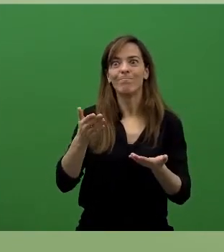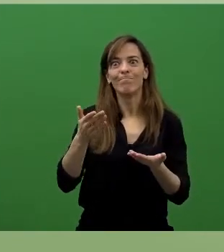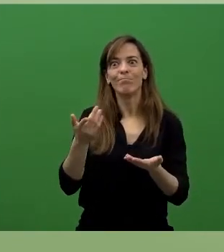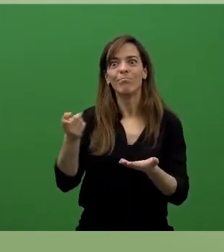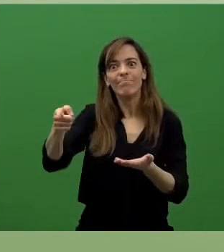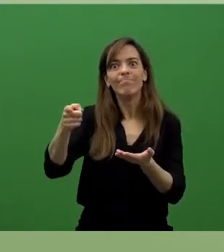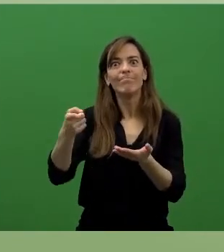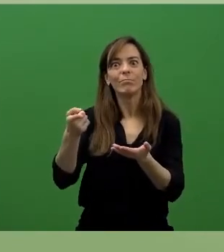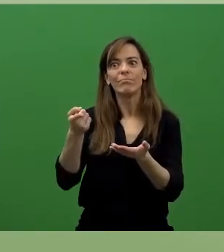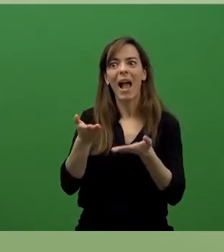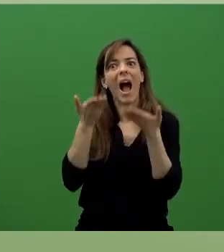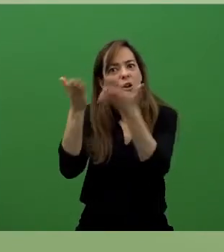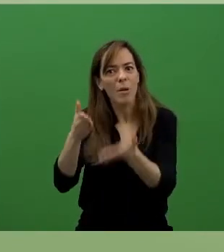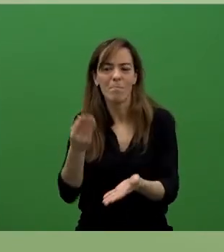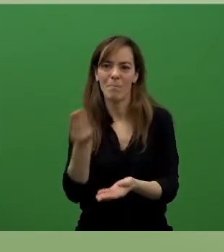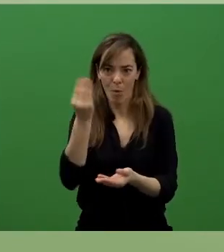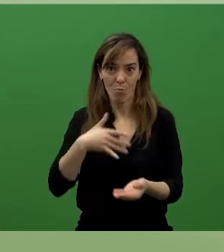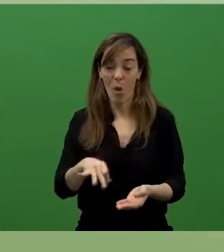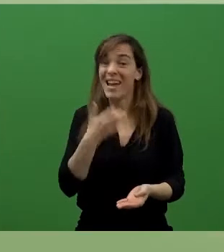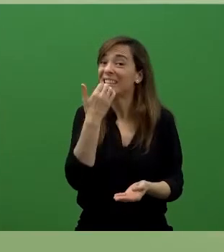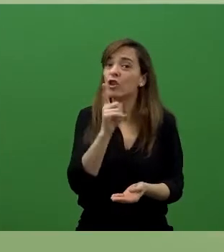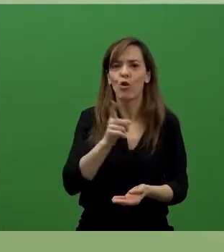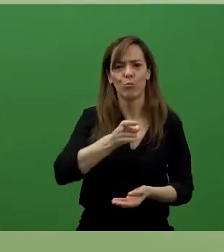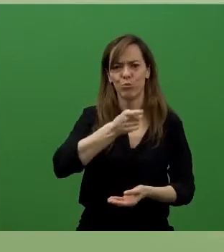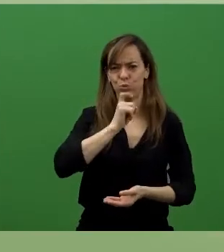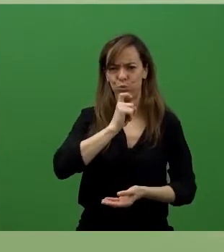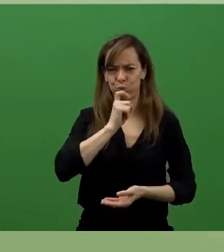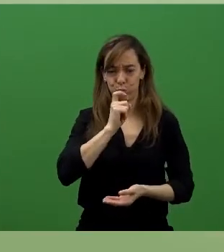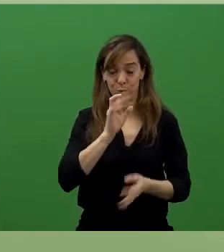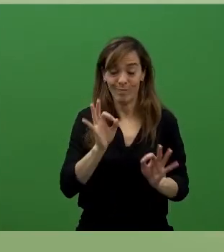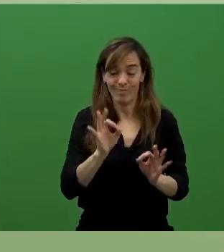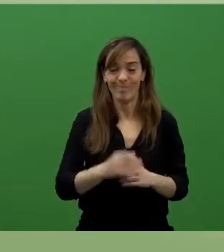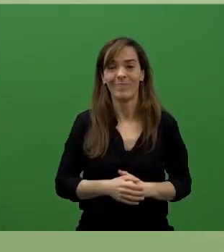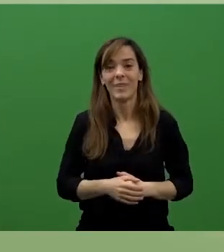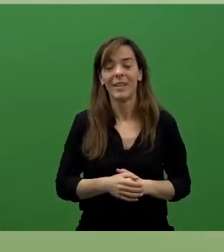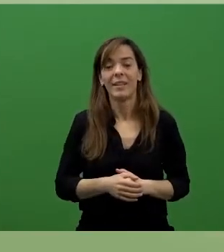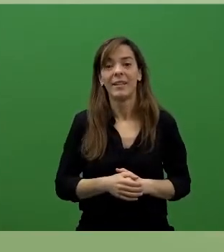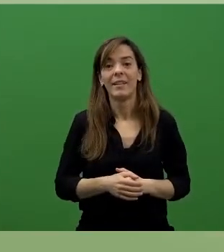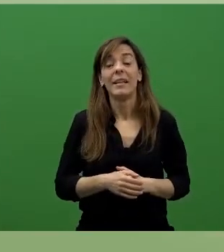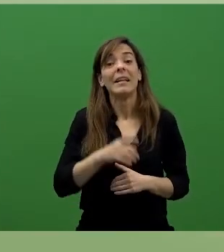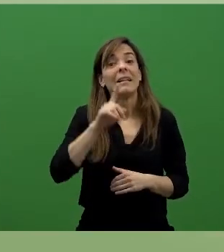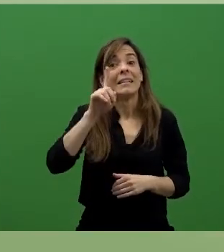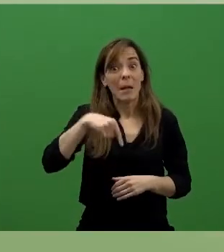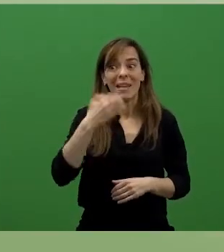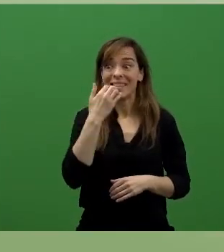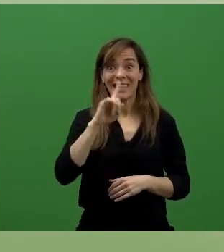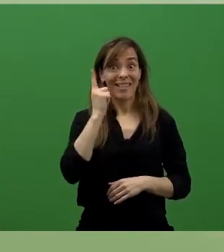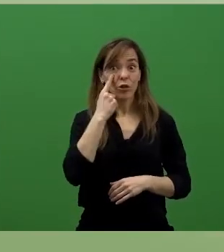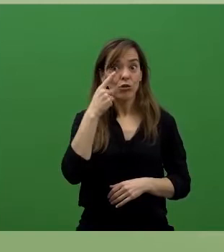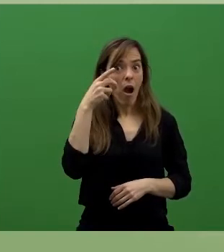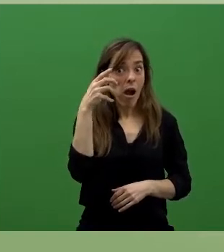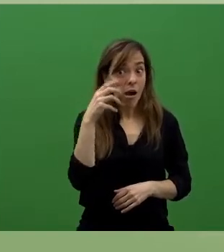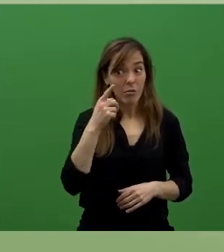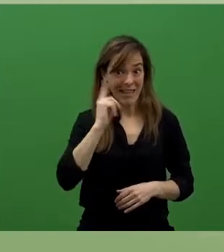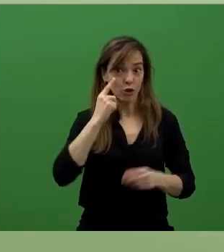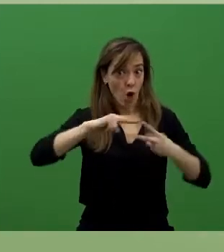participar en un grupo de pacientes, que a veces si no es muy difícil porque no sabemos exactamente dónde estamos, ¿no? Y también el hecho de llegar a un diagnóstico genético,